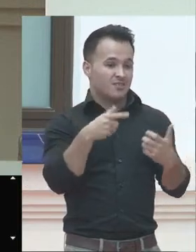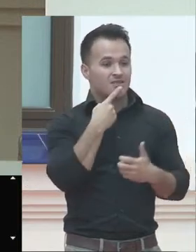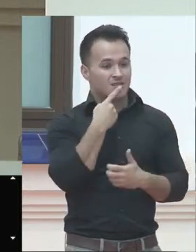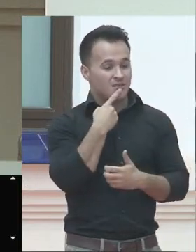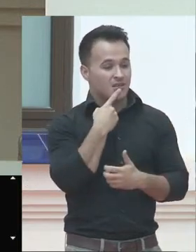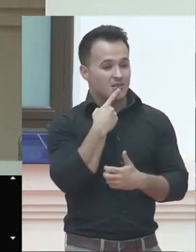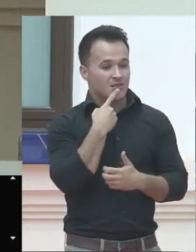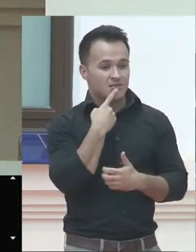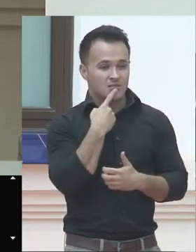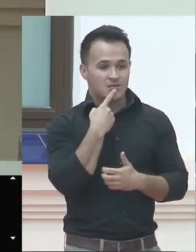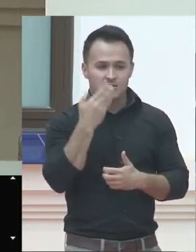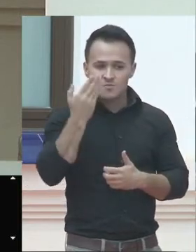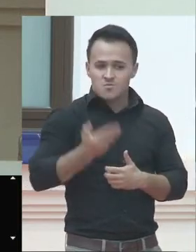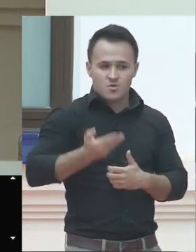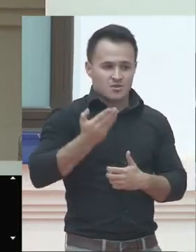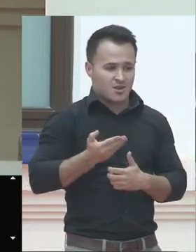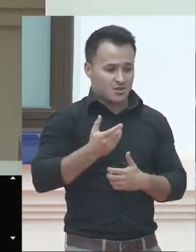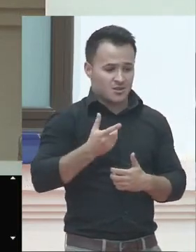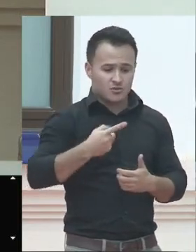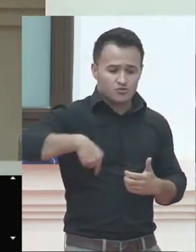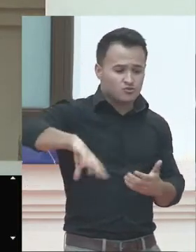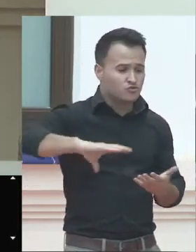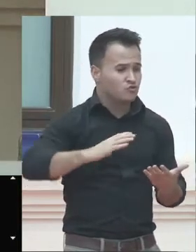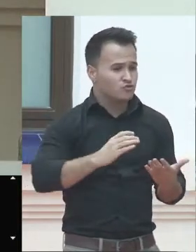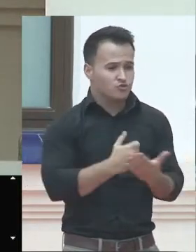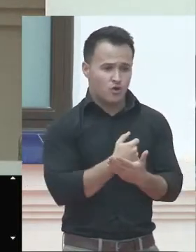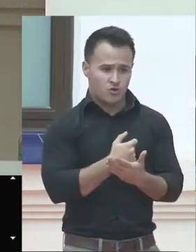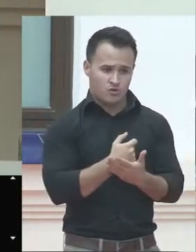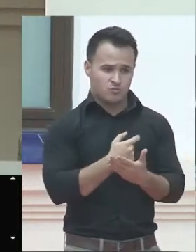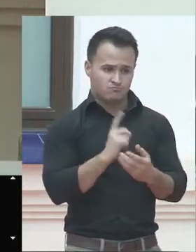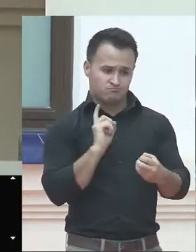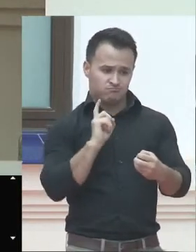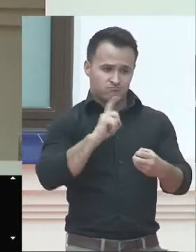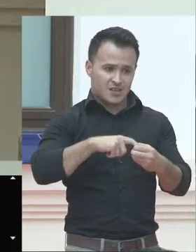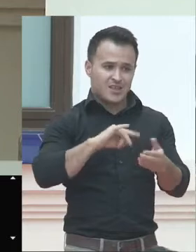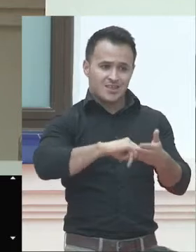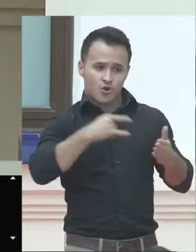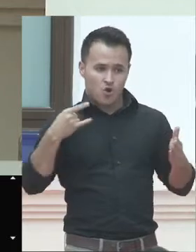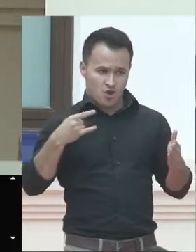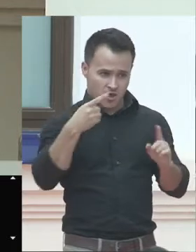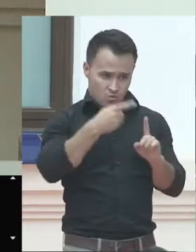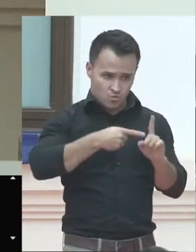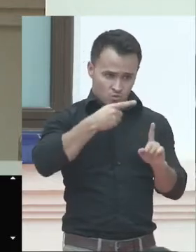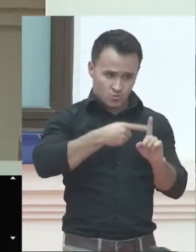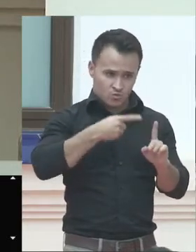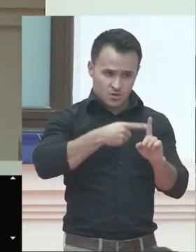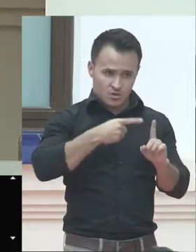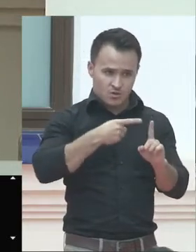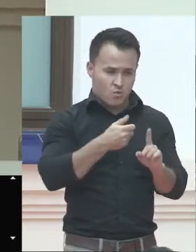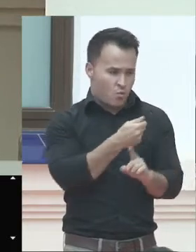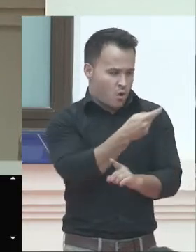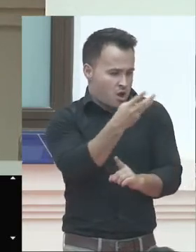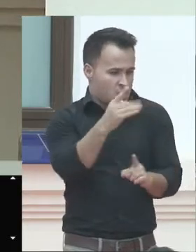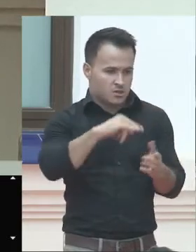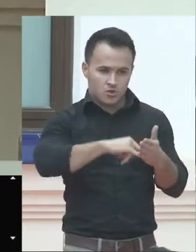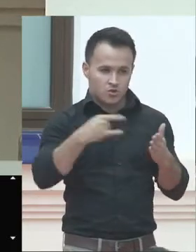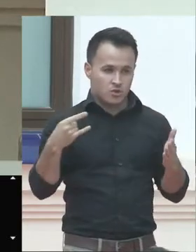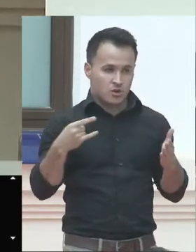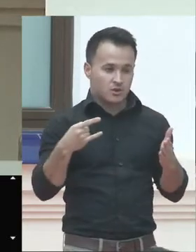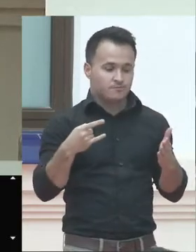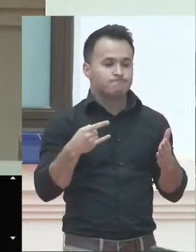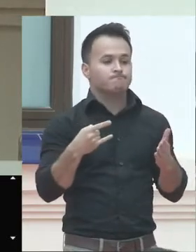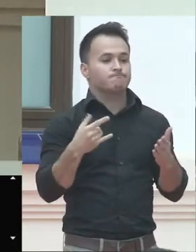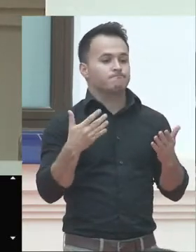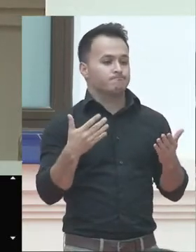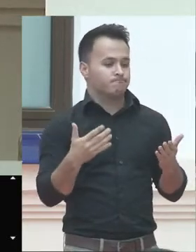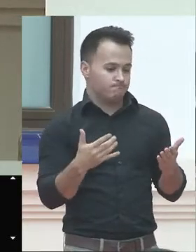imprescindible que todos los que estamos implicados en la utilización de la tecnología, cualquiera de las tecnologías,